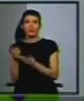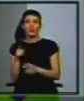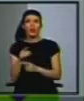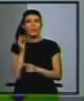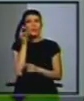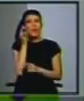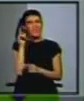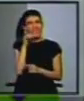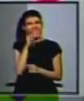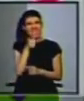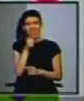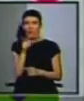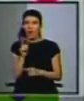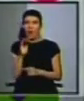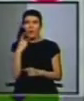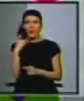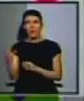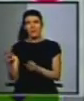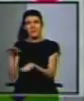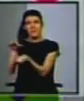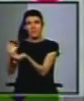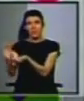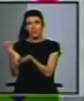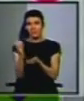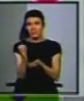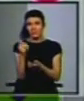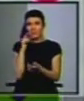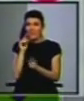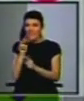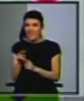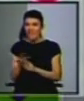saca a relucir su carácter. No te duermas.